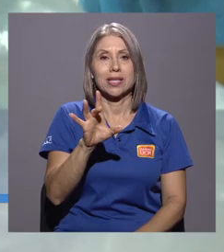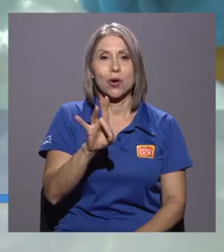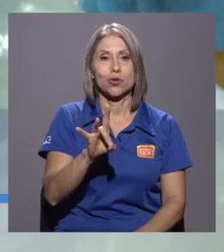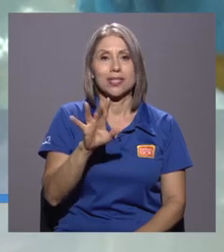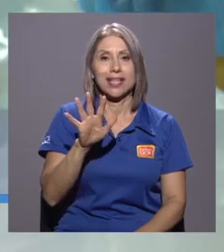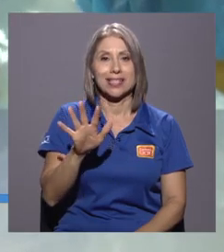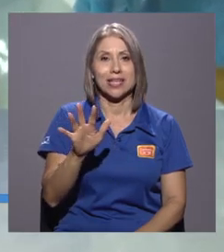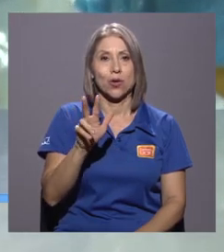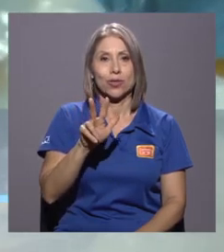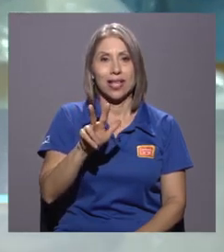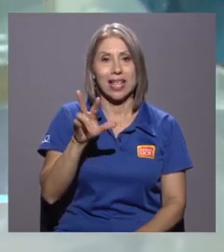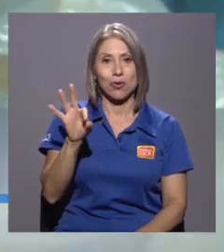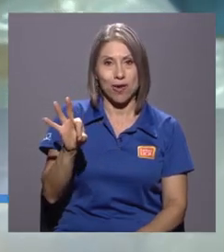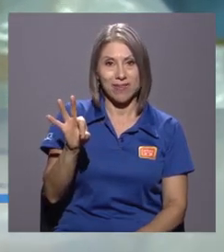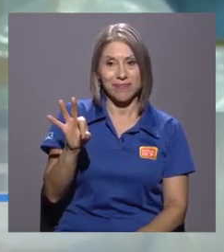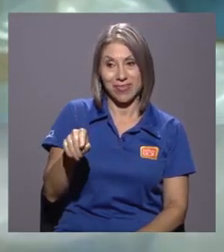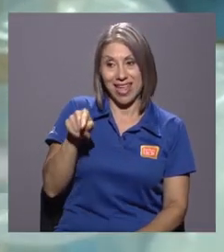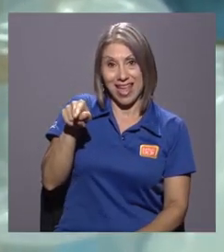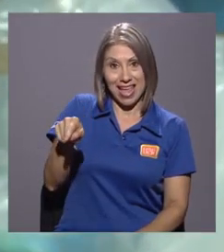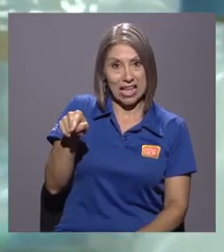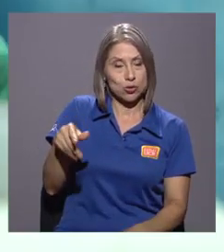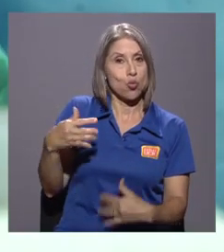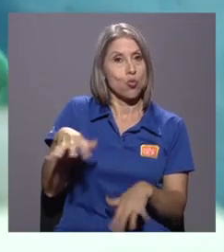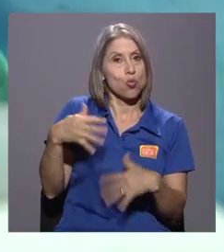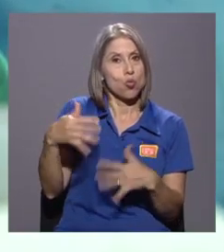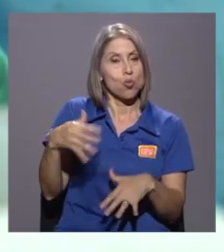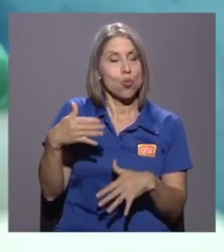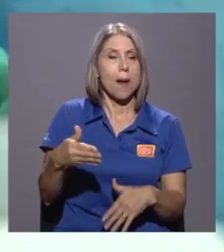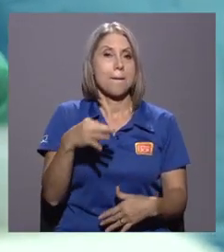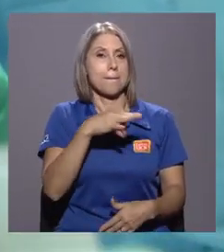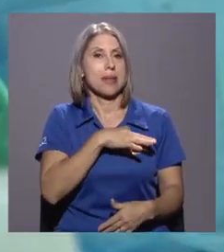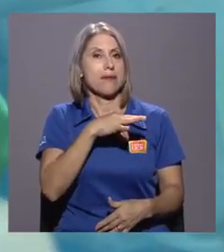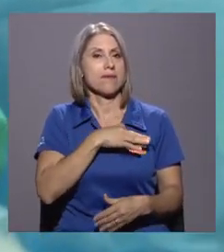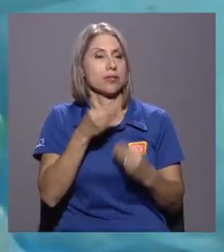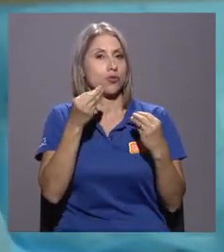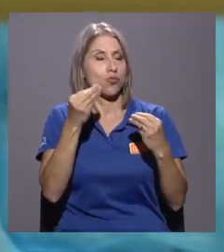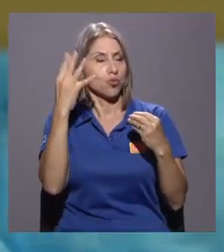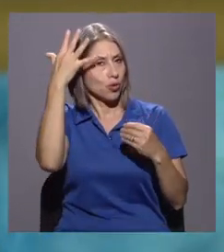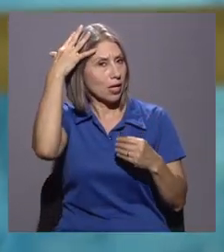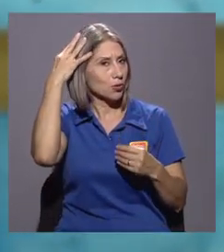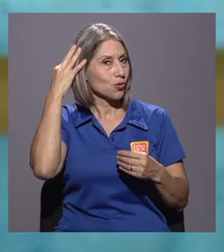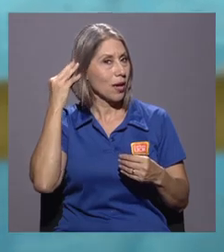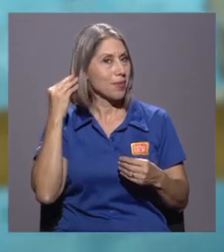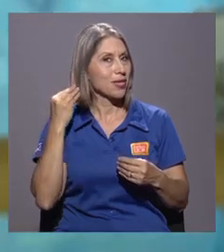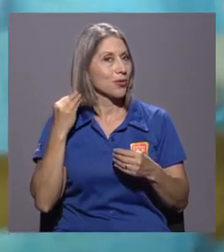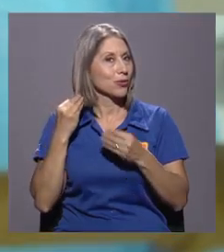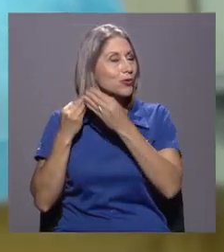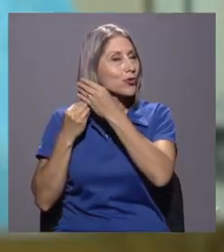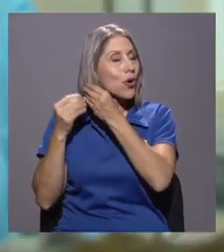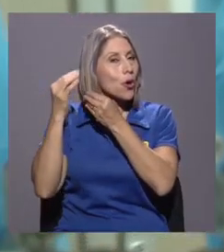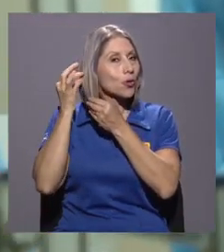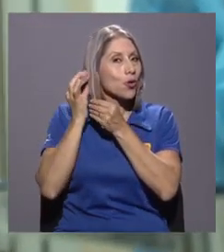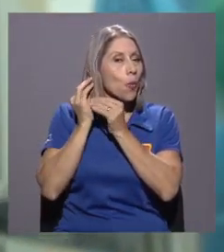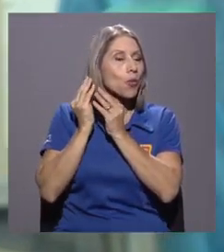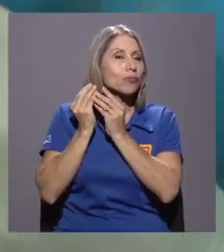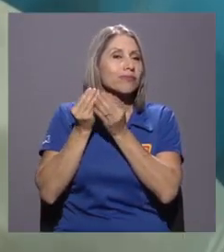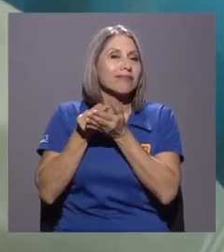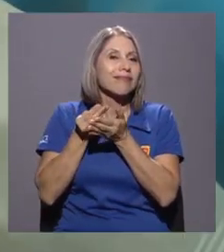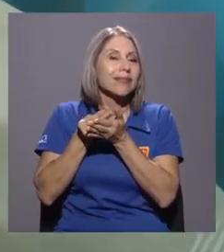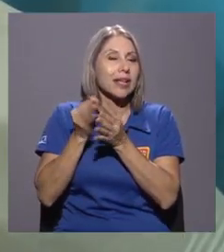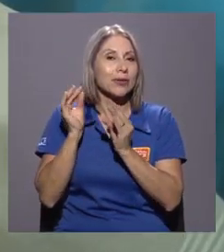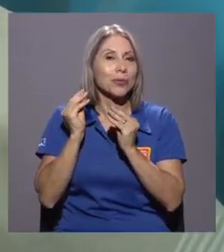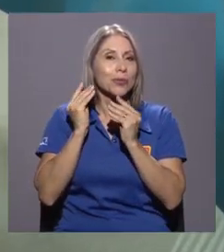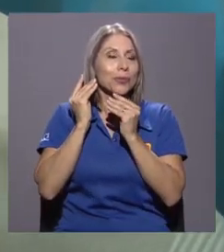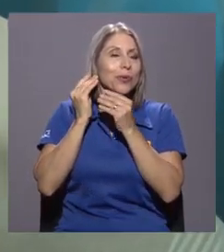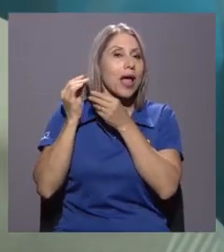2511-8539. Este producto aporta grandes beneficios a su cabello. Hidrata los folículos capilares, restaura